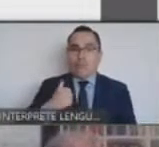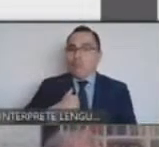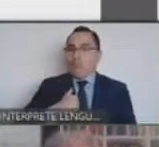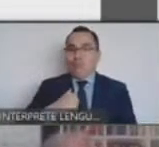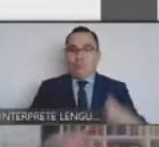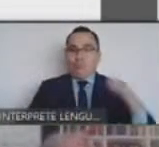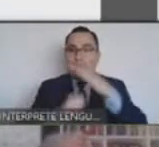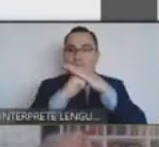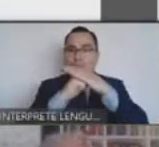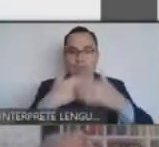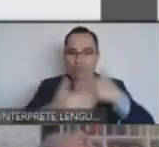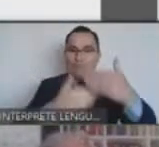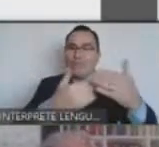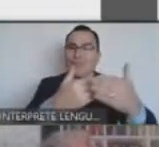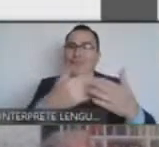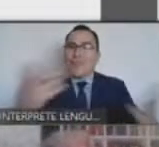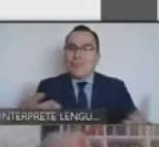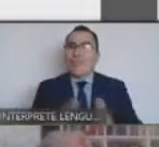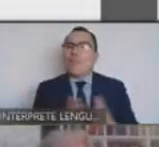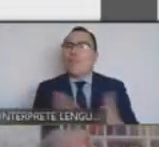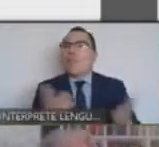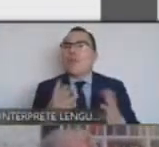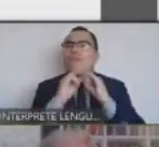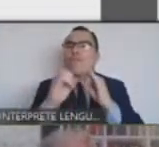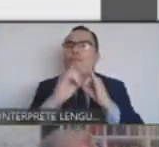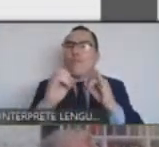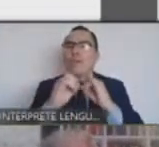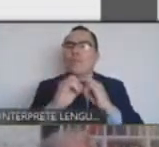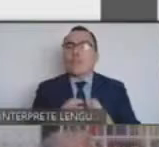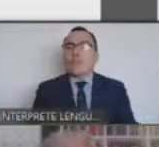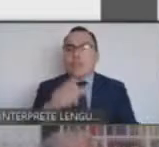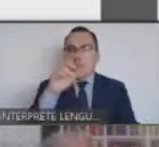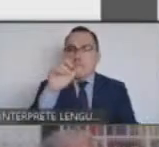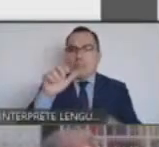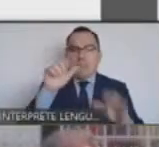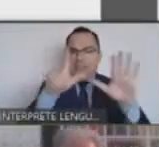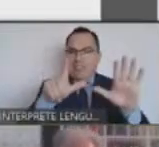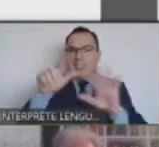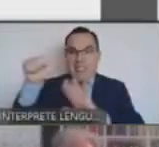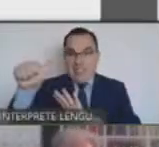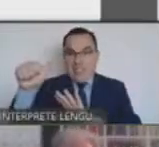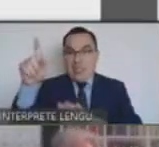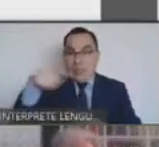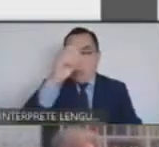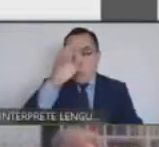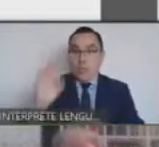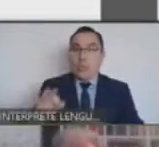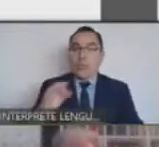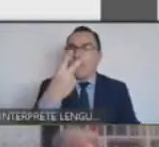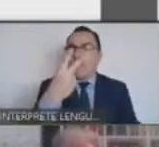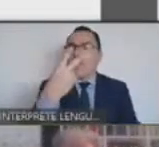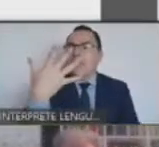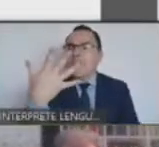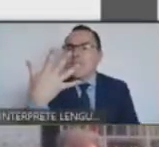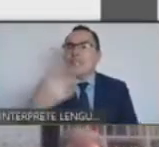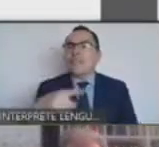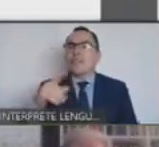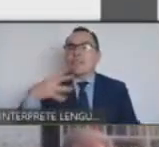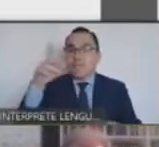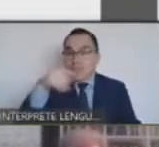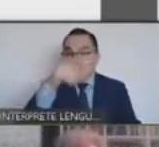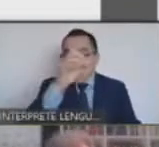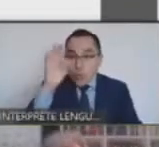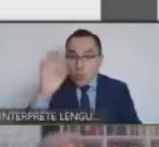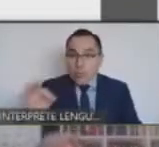información. No es una o dos veces, sino que el 76% de los casos investigados en 25 servicios de salud ya sea no se